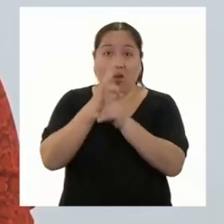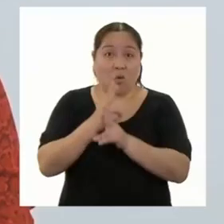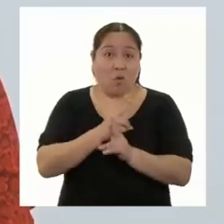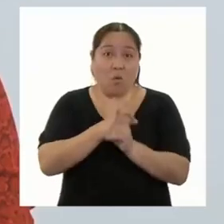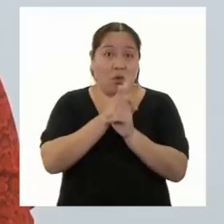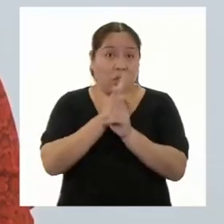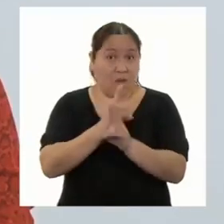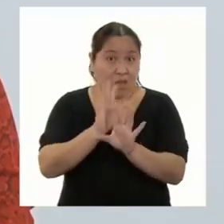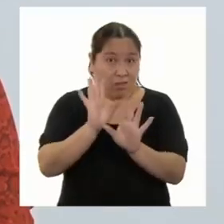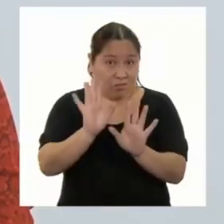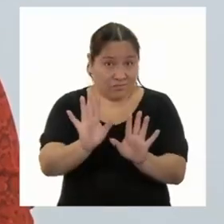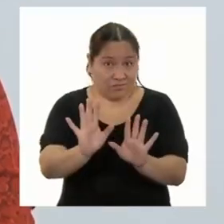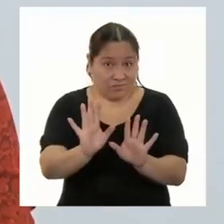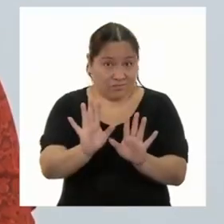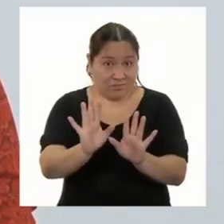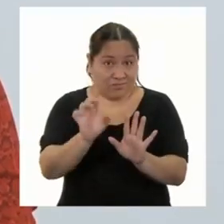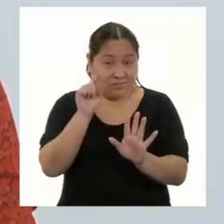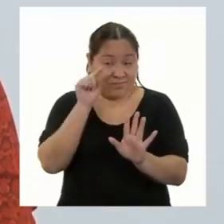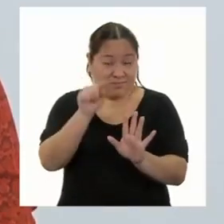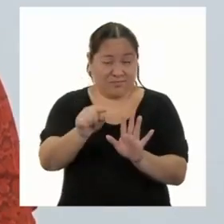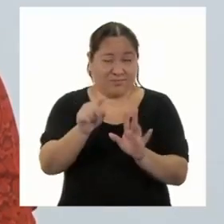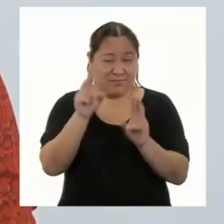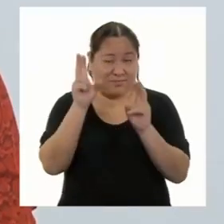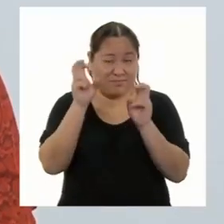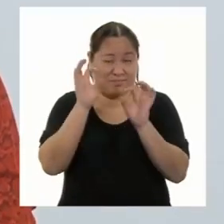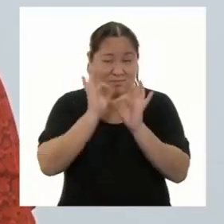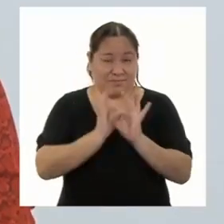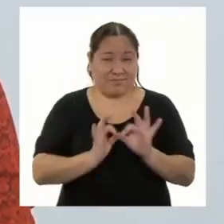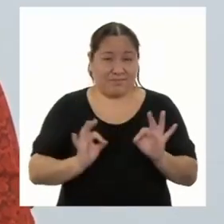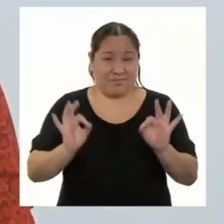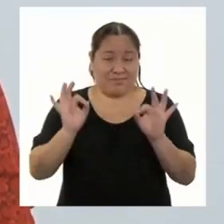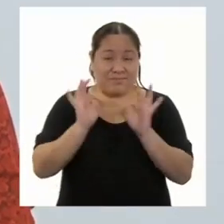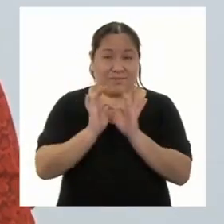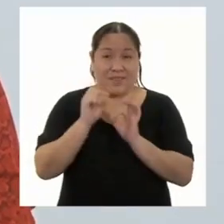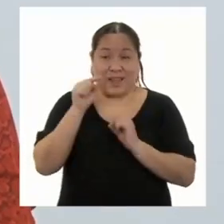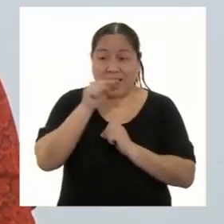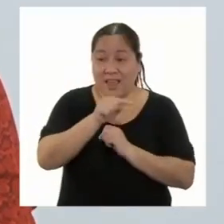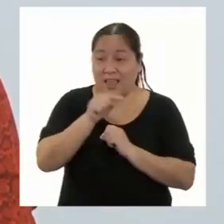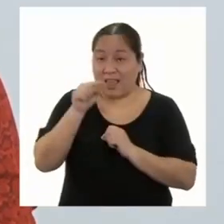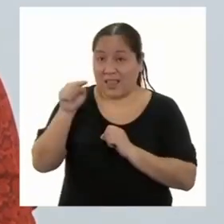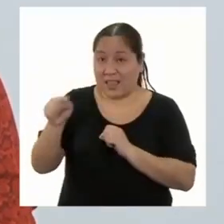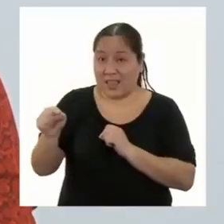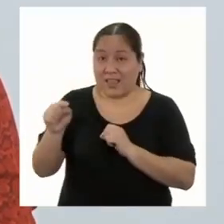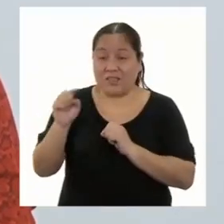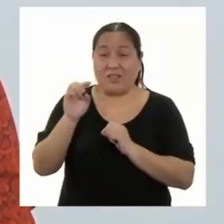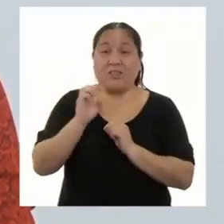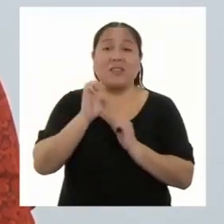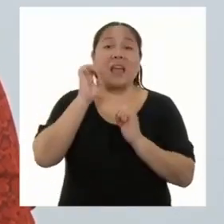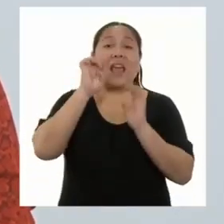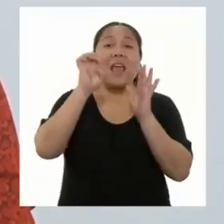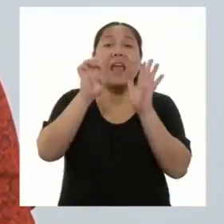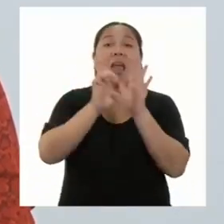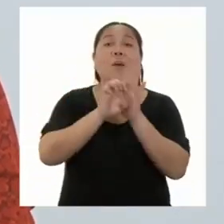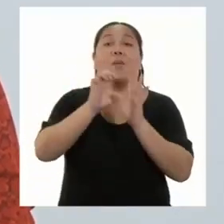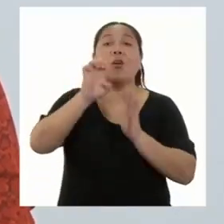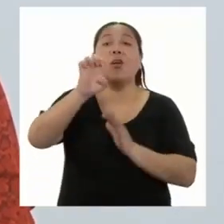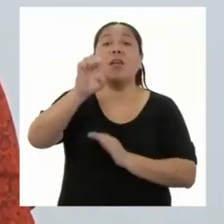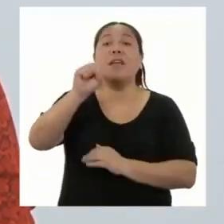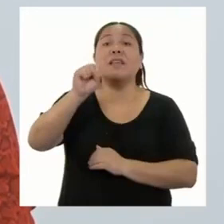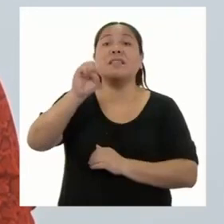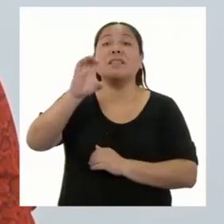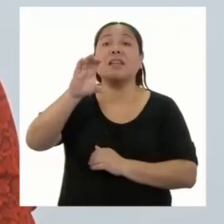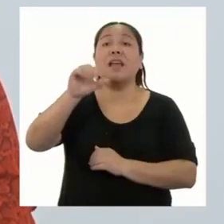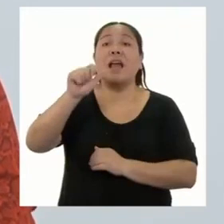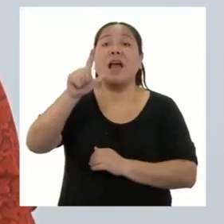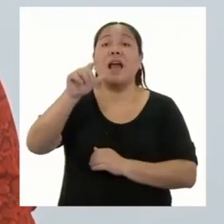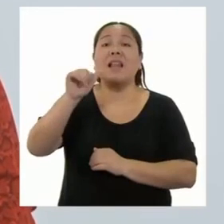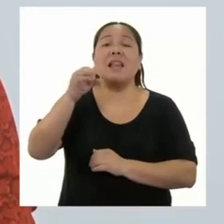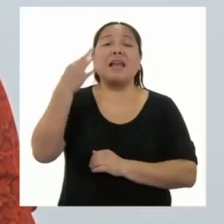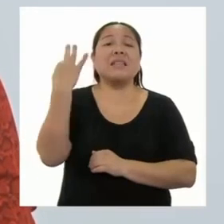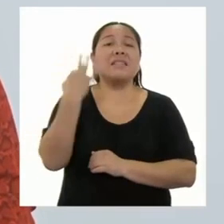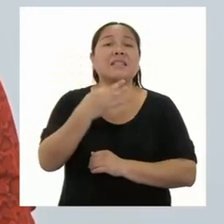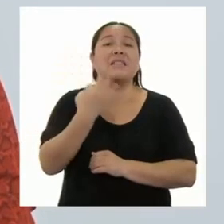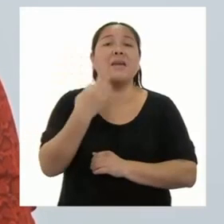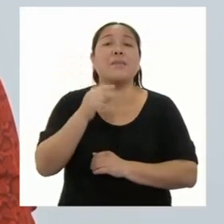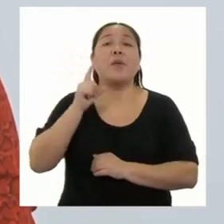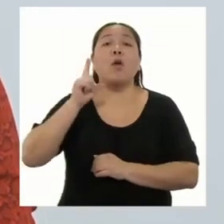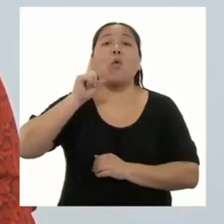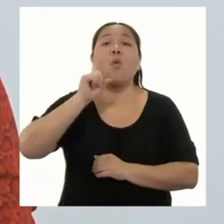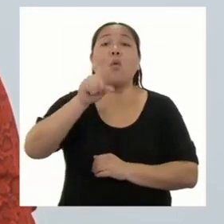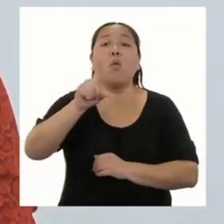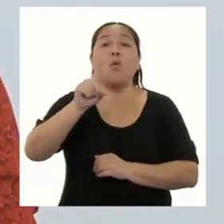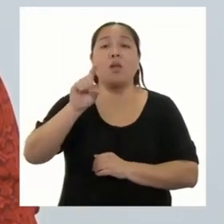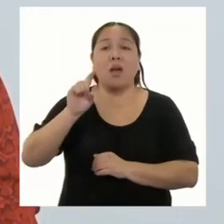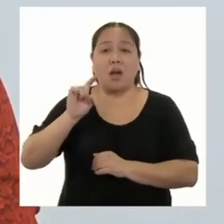con una cosa muy importante. En estos ejercicios de escala hay que trabajar siempre con una